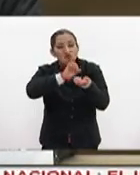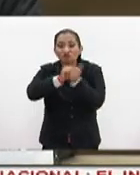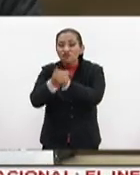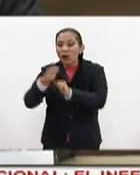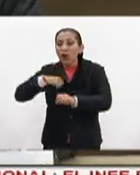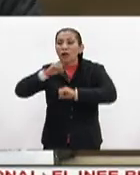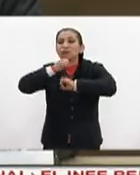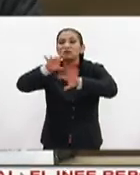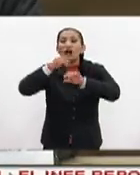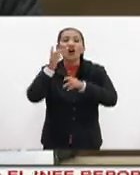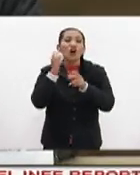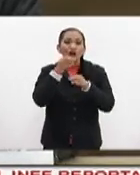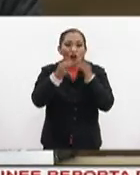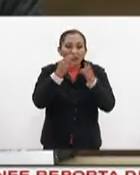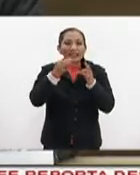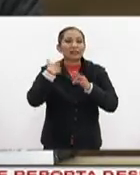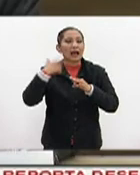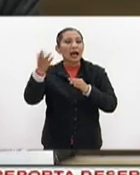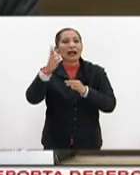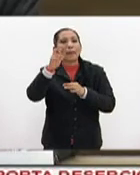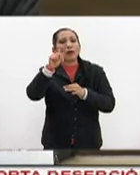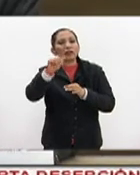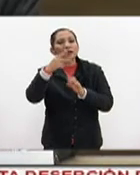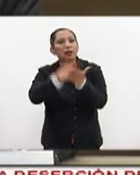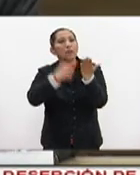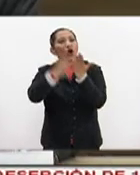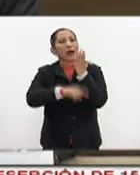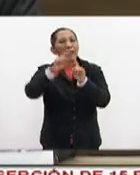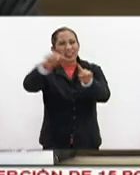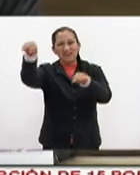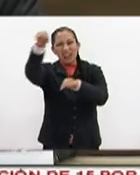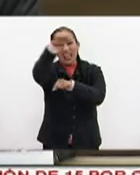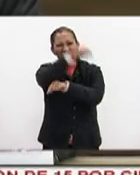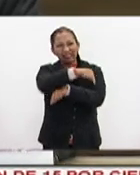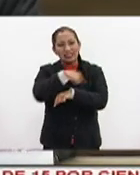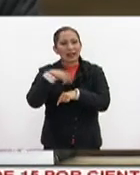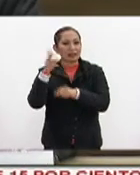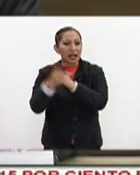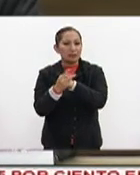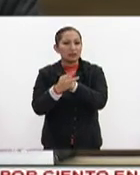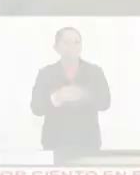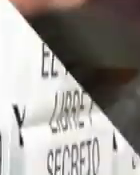en los principales noticieros, reportajes y programas de entretenimiento.